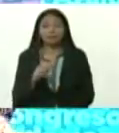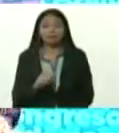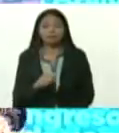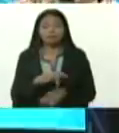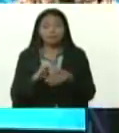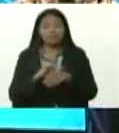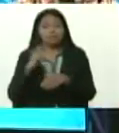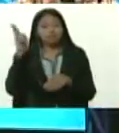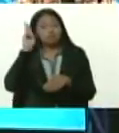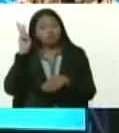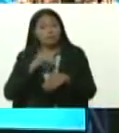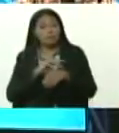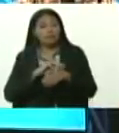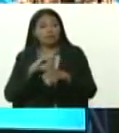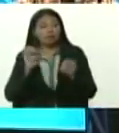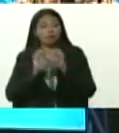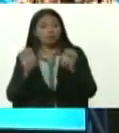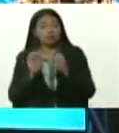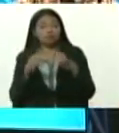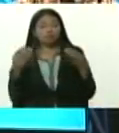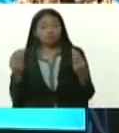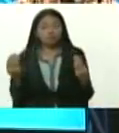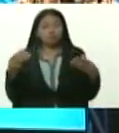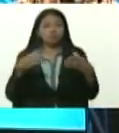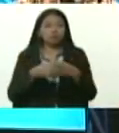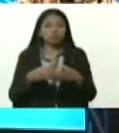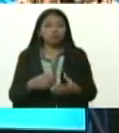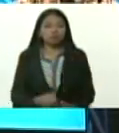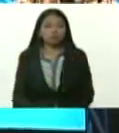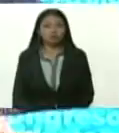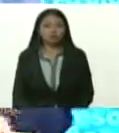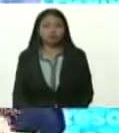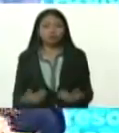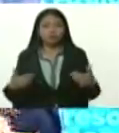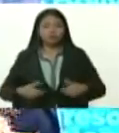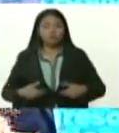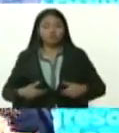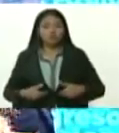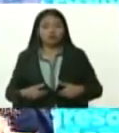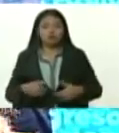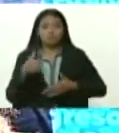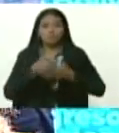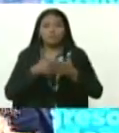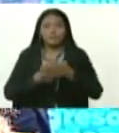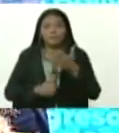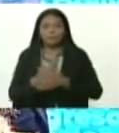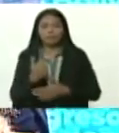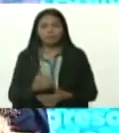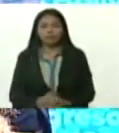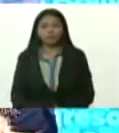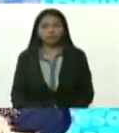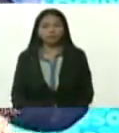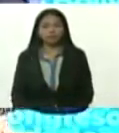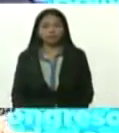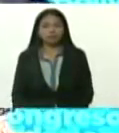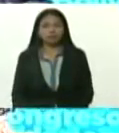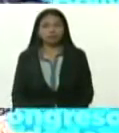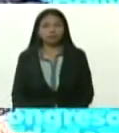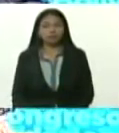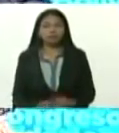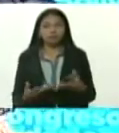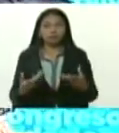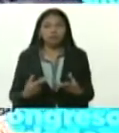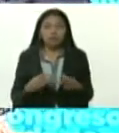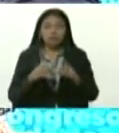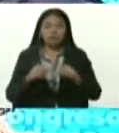Aristóbulo, mucha reunión, esfuerzo, empeño. Como quien agarra un